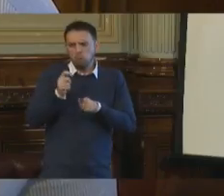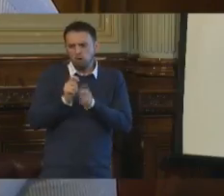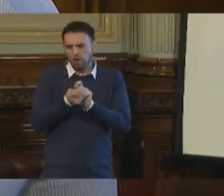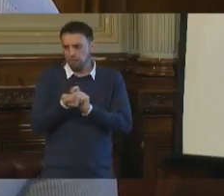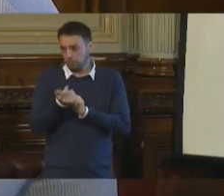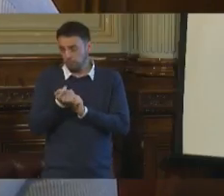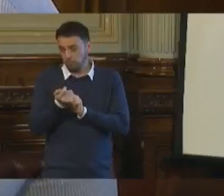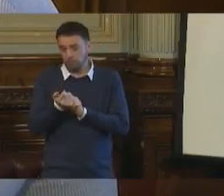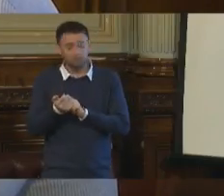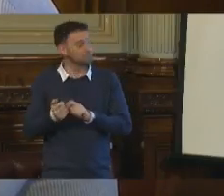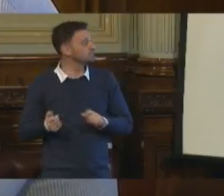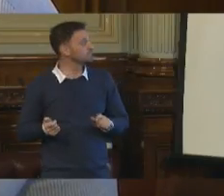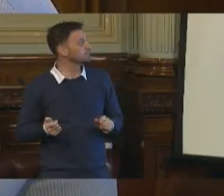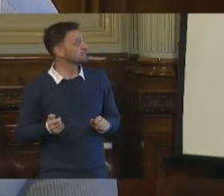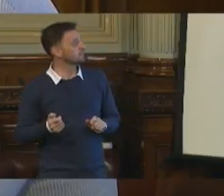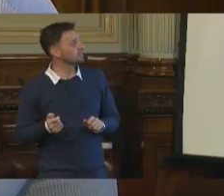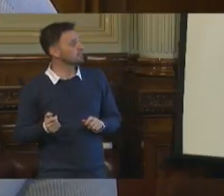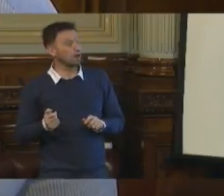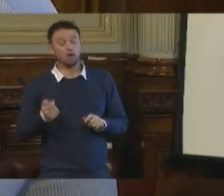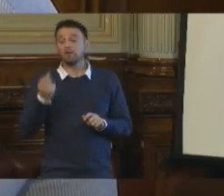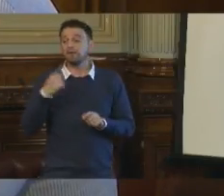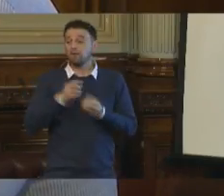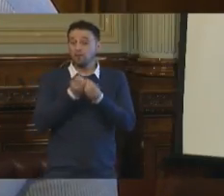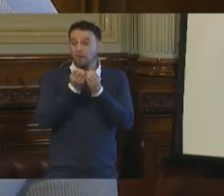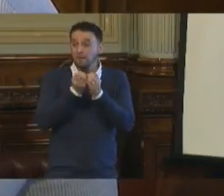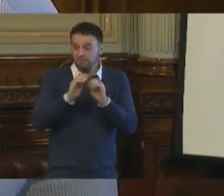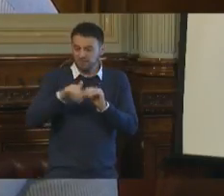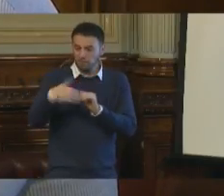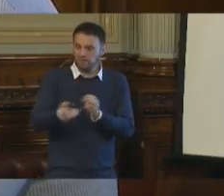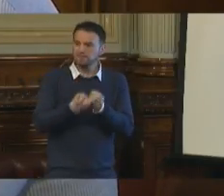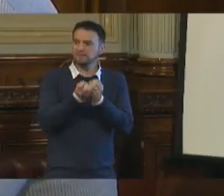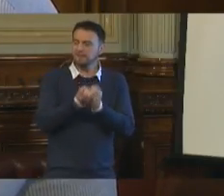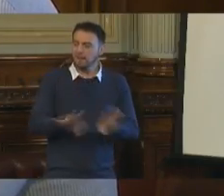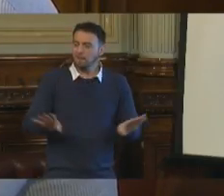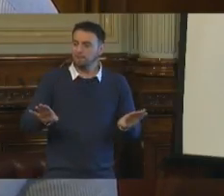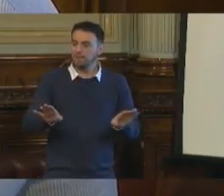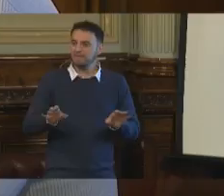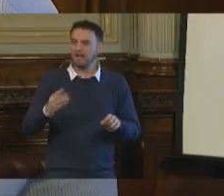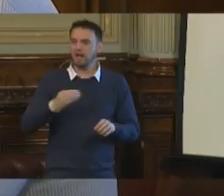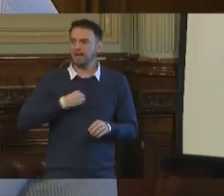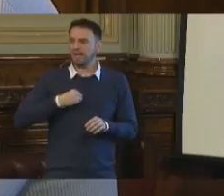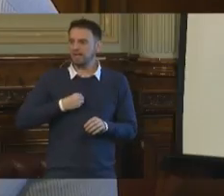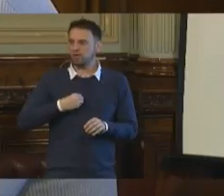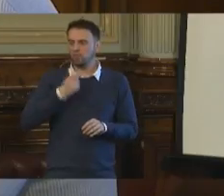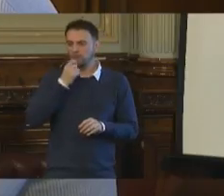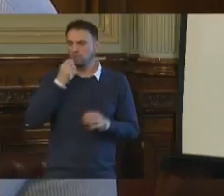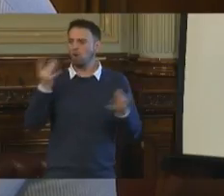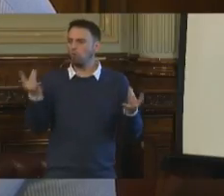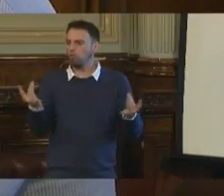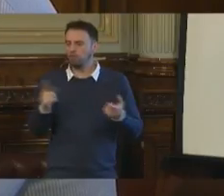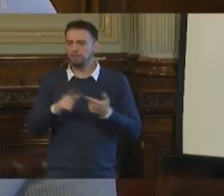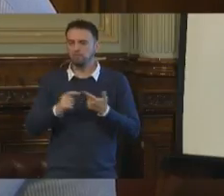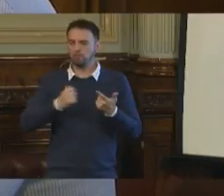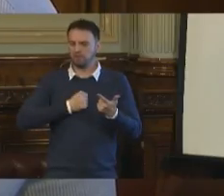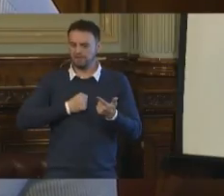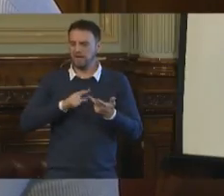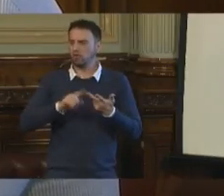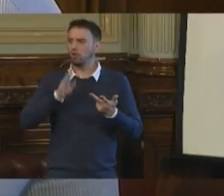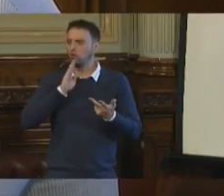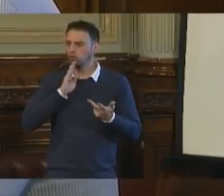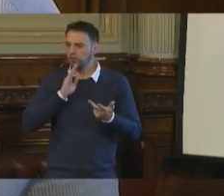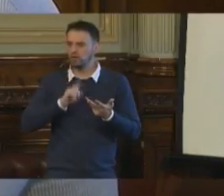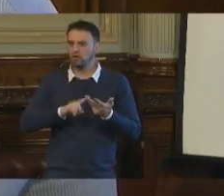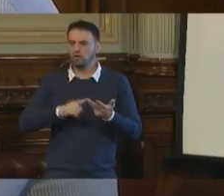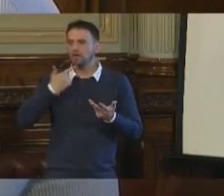un lugar a otro recién con la aparición de grandes religiones como el budismo el cristianismo el judaísmo